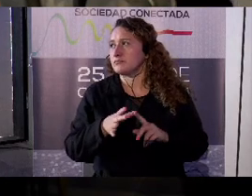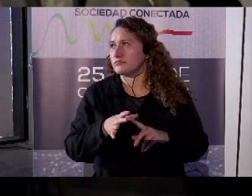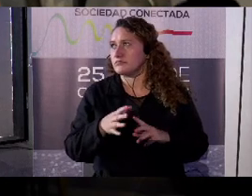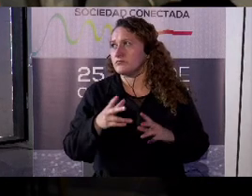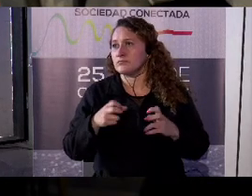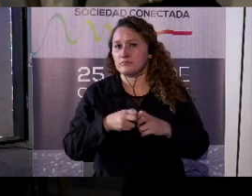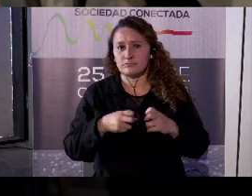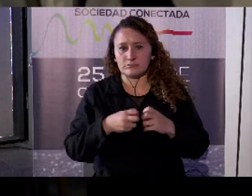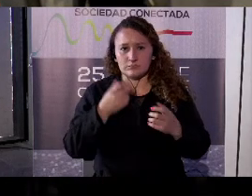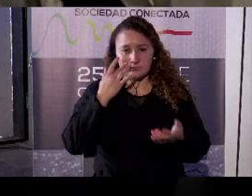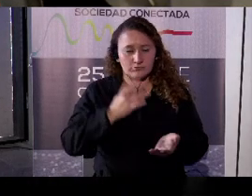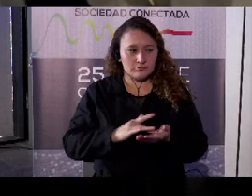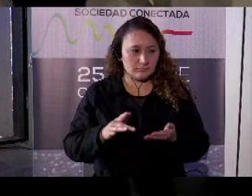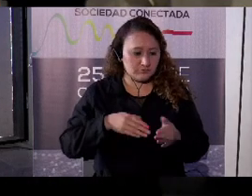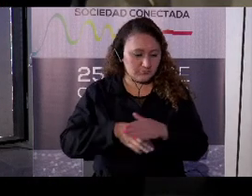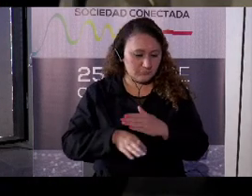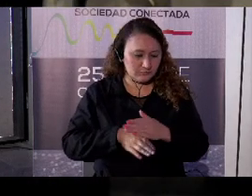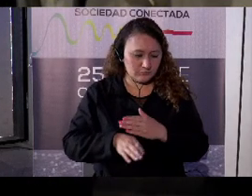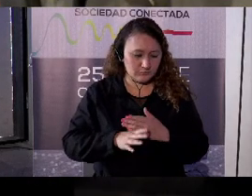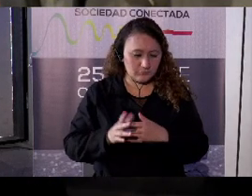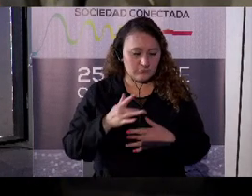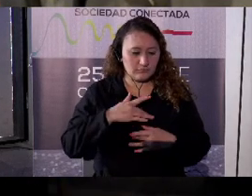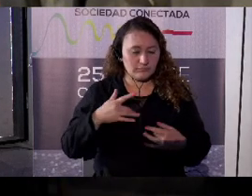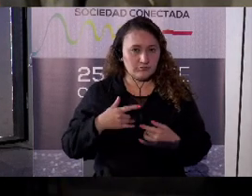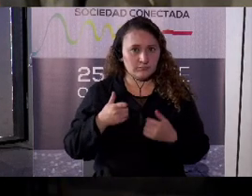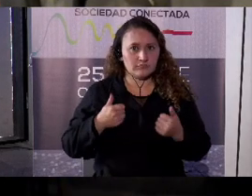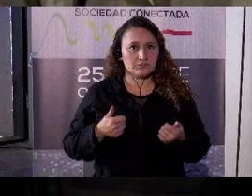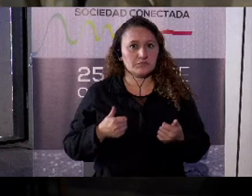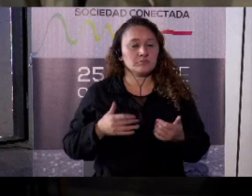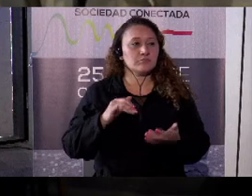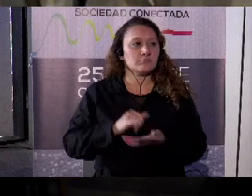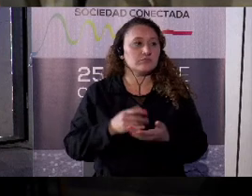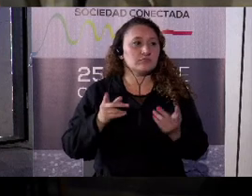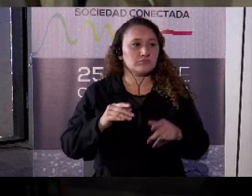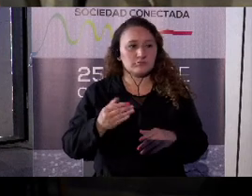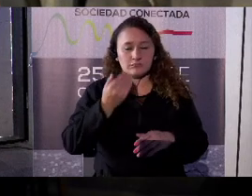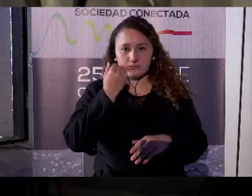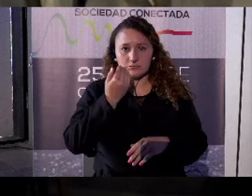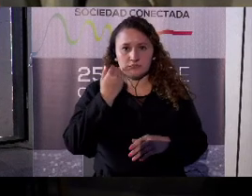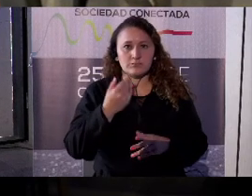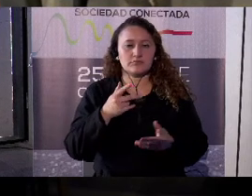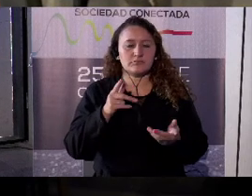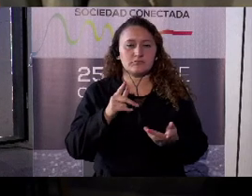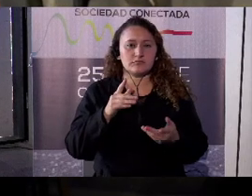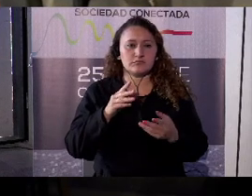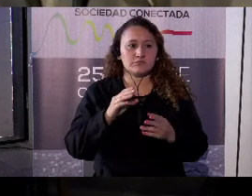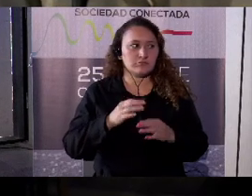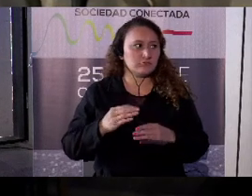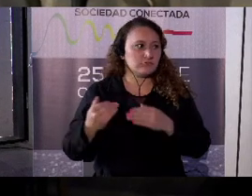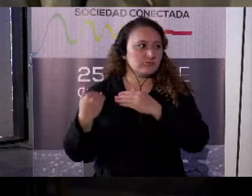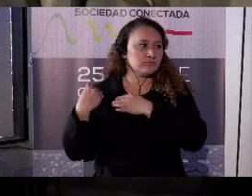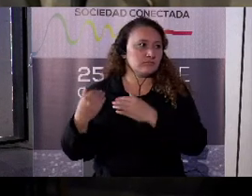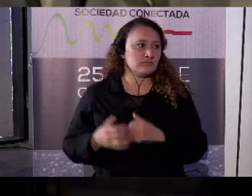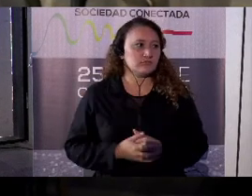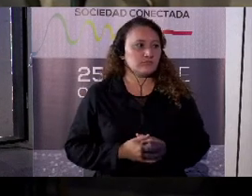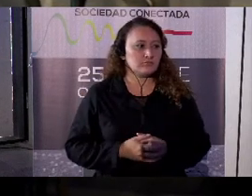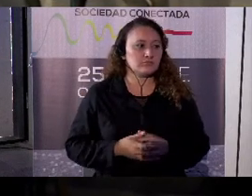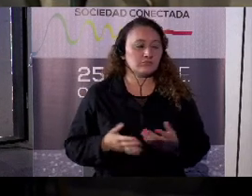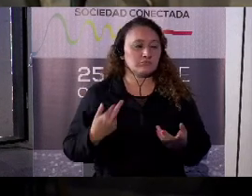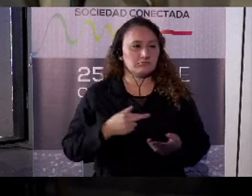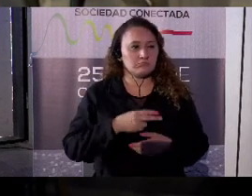accesible salud y bienestar y la producción y el consumo responsable entonces nuestra